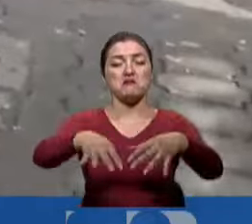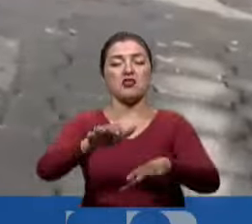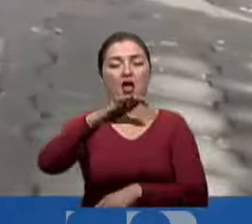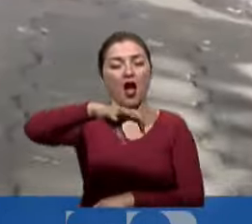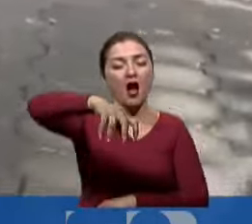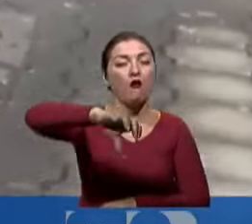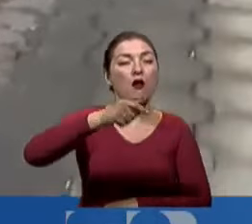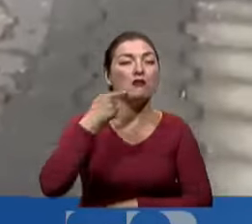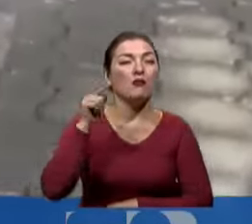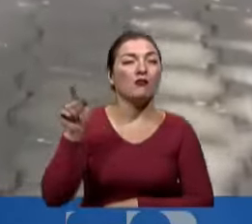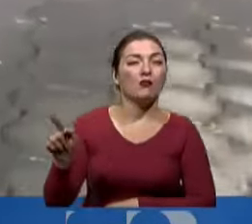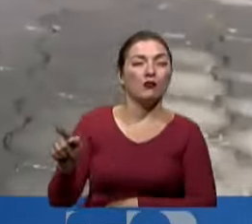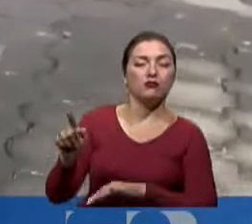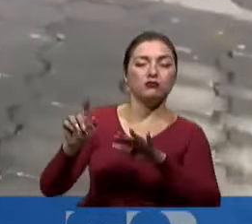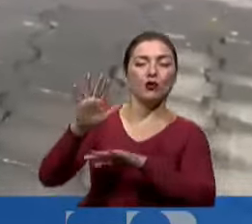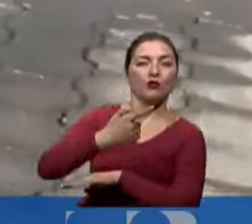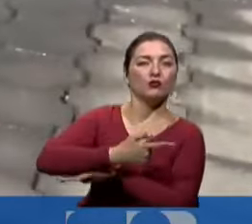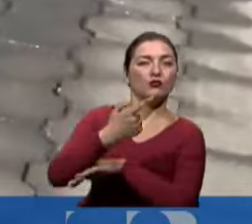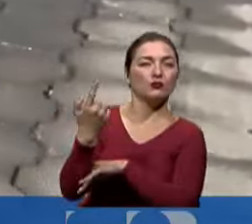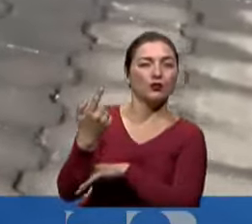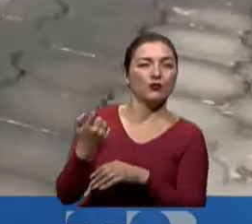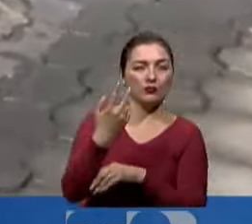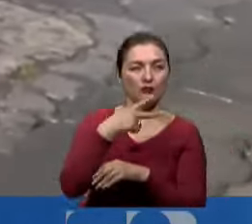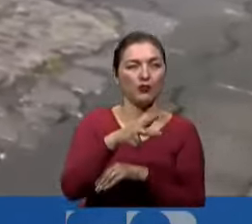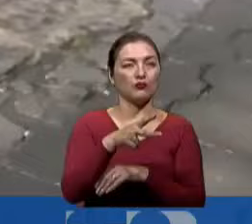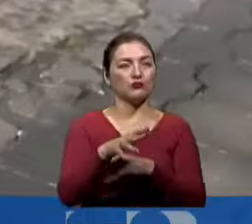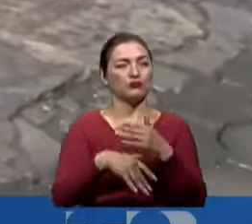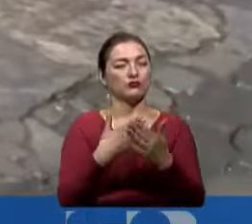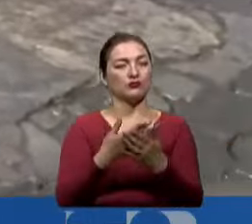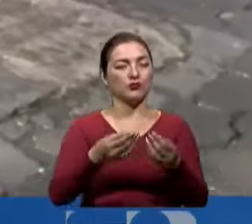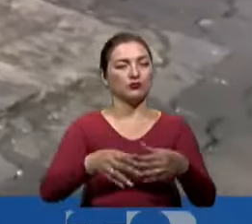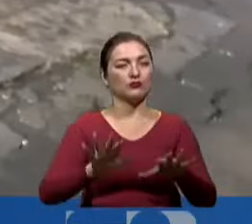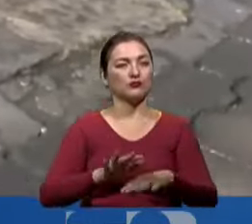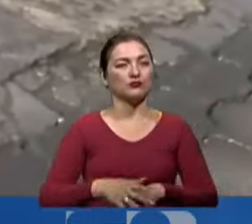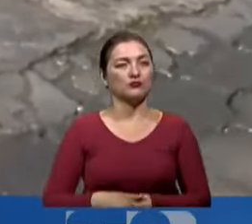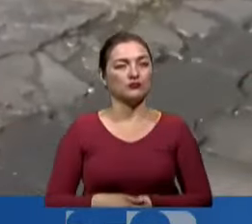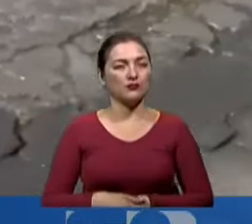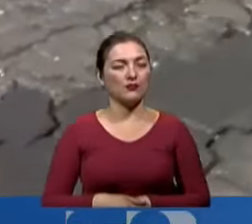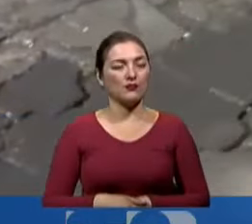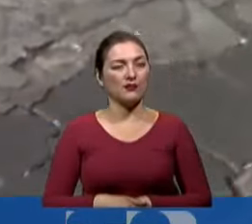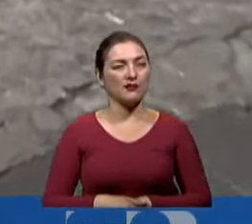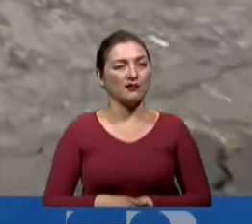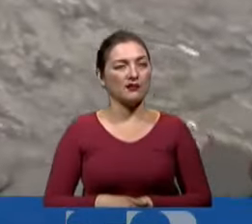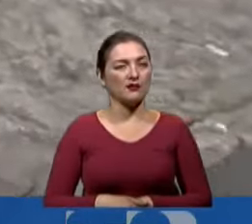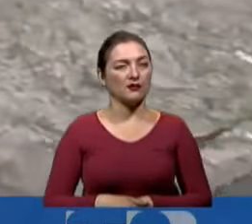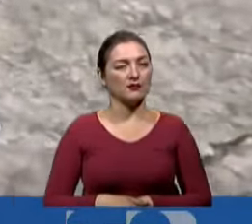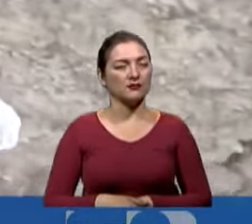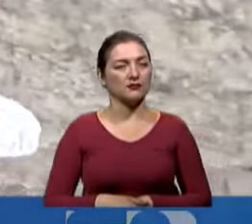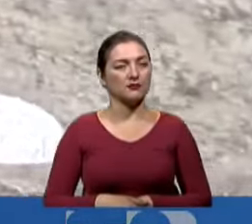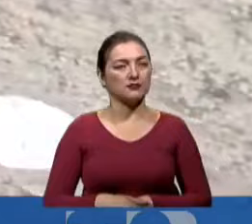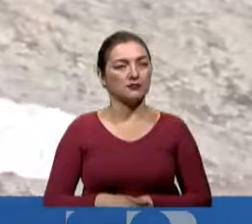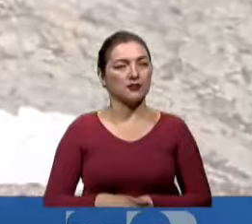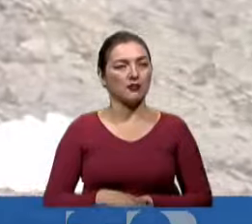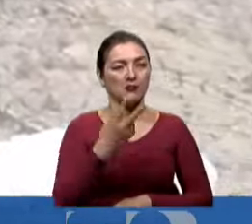ve reflejada la cantidad de agua potable, vecino, que ahora mismo está siendo desperdiciada. Así es, como ustedes ven,